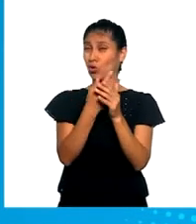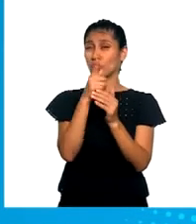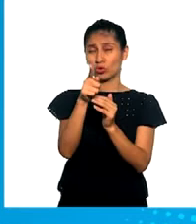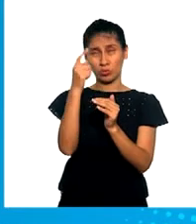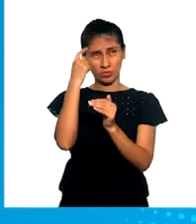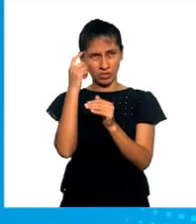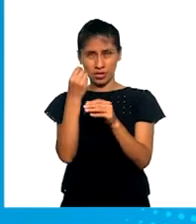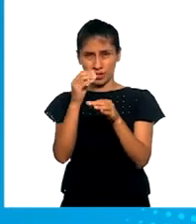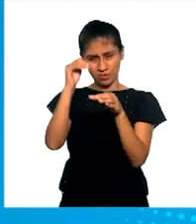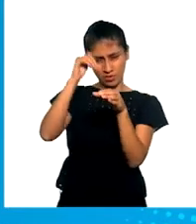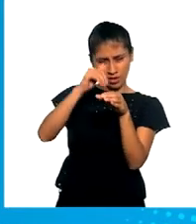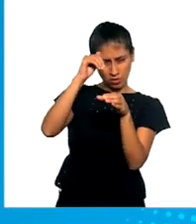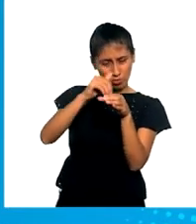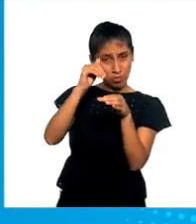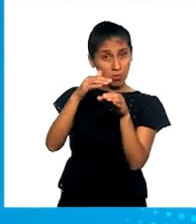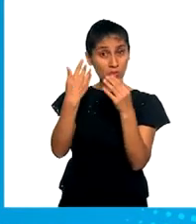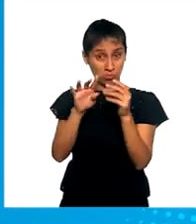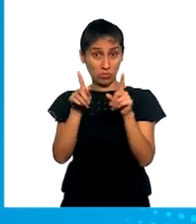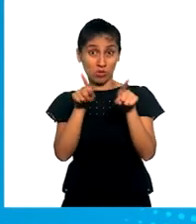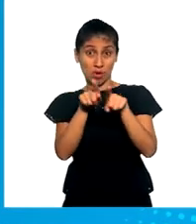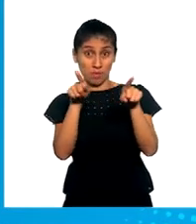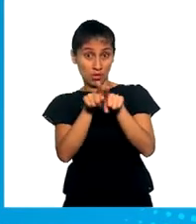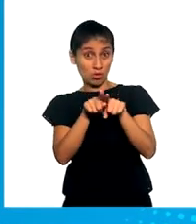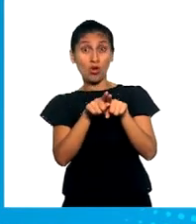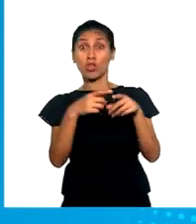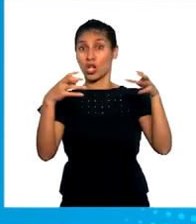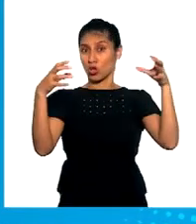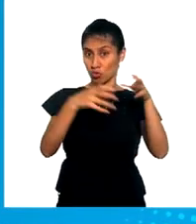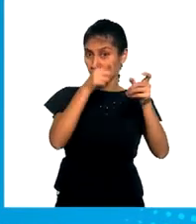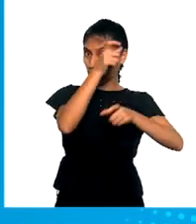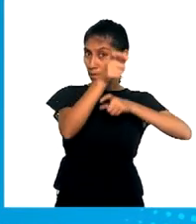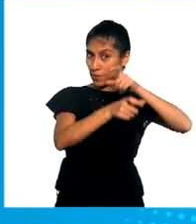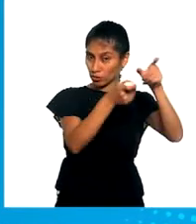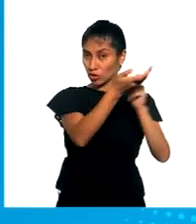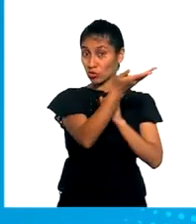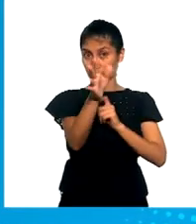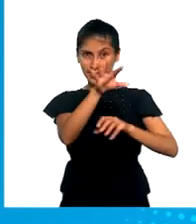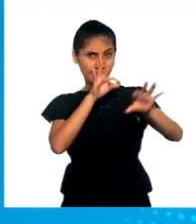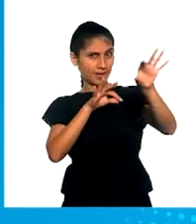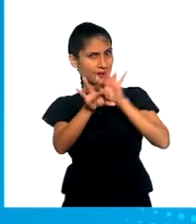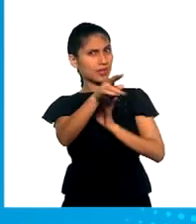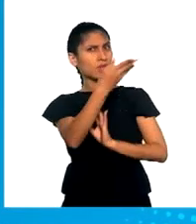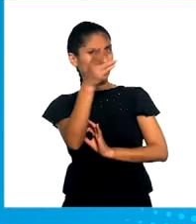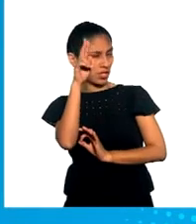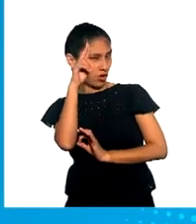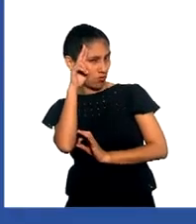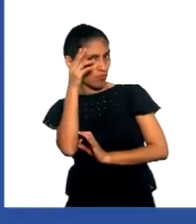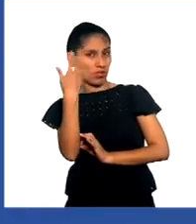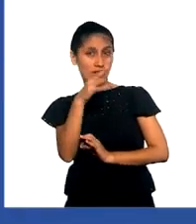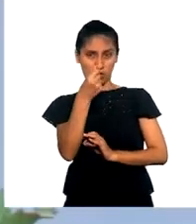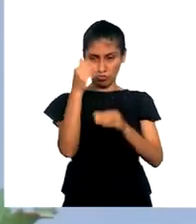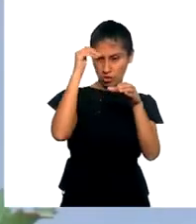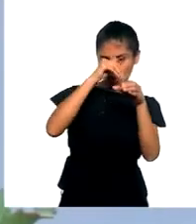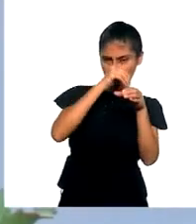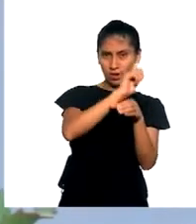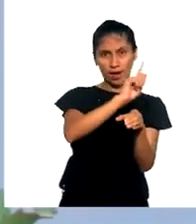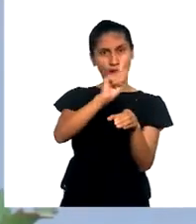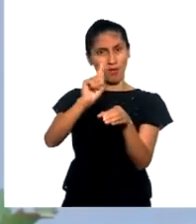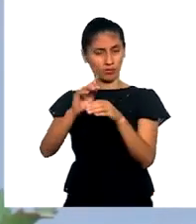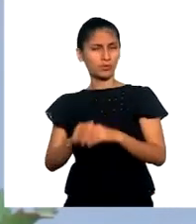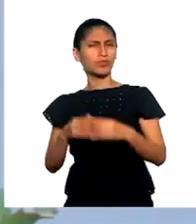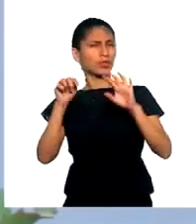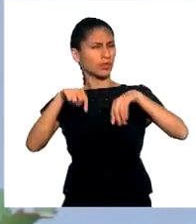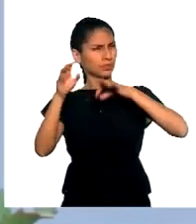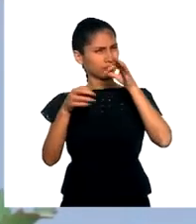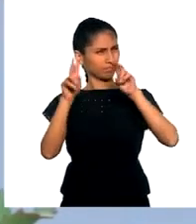están basados en la confianza y valores del grupo de personas o comunidad que decide usarlo para hablar de